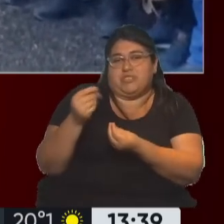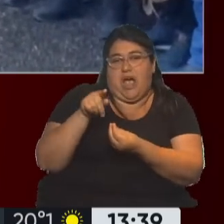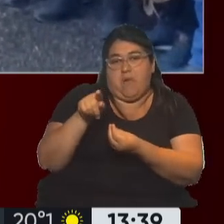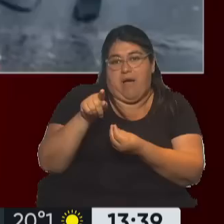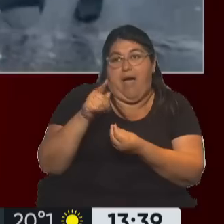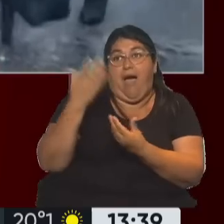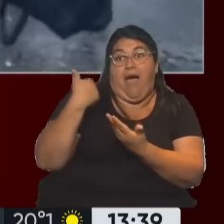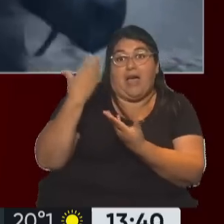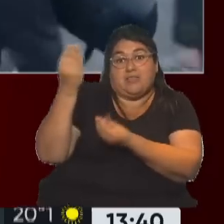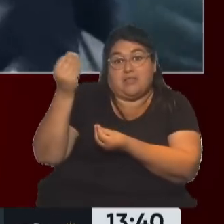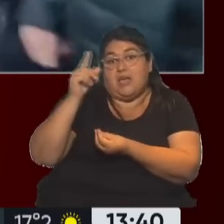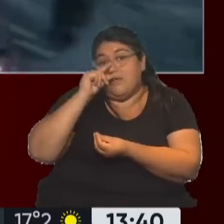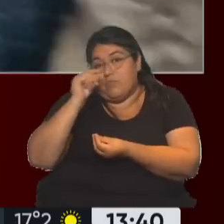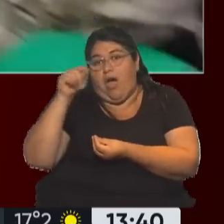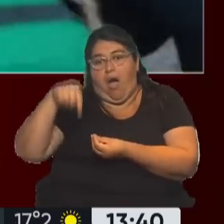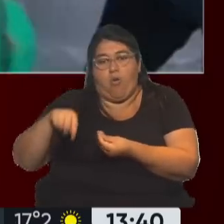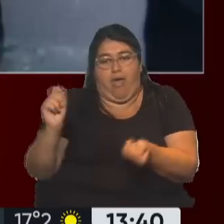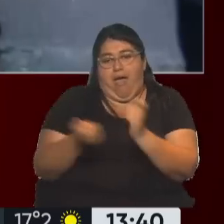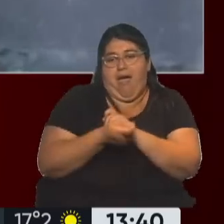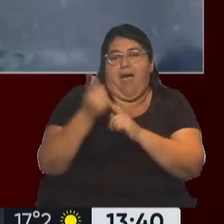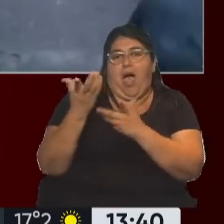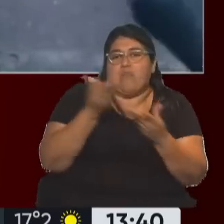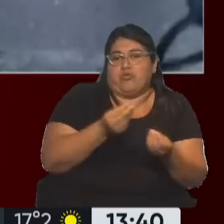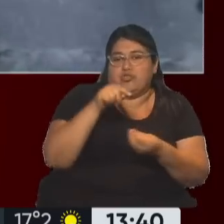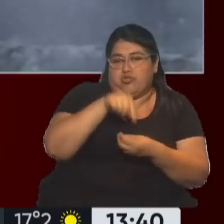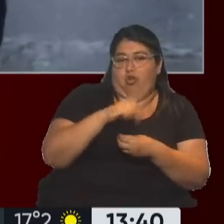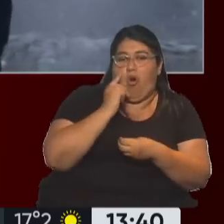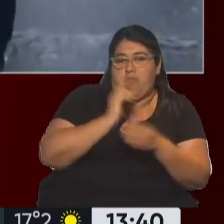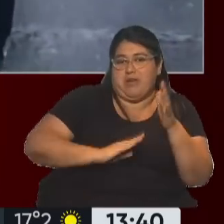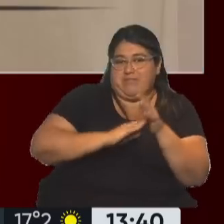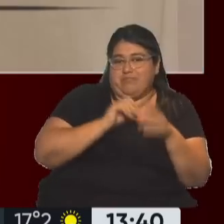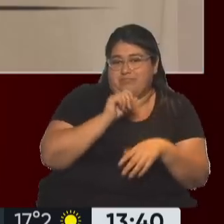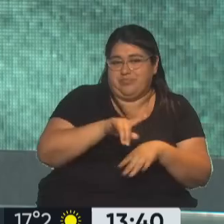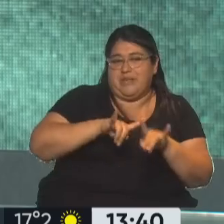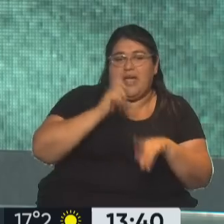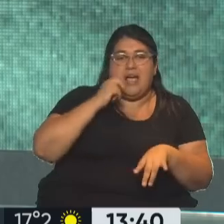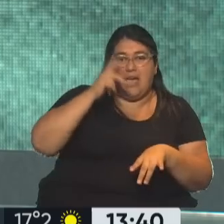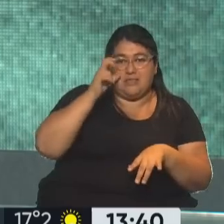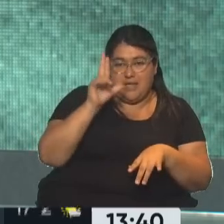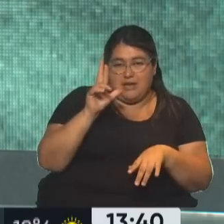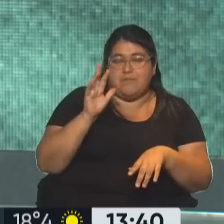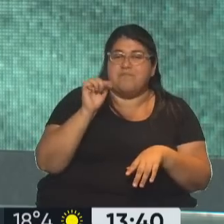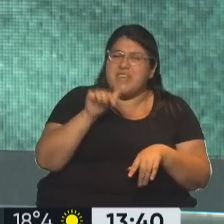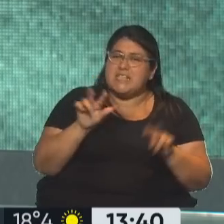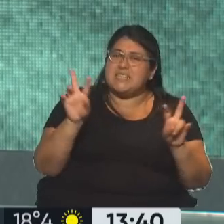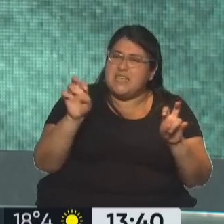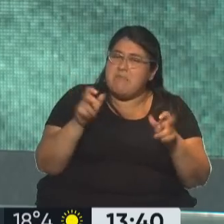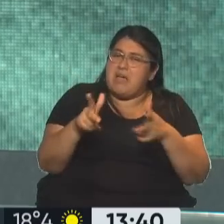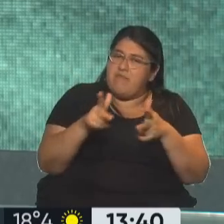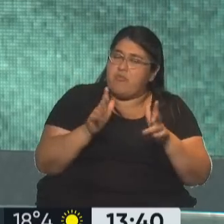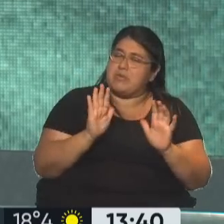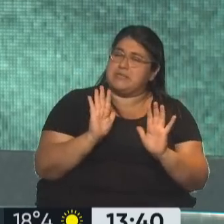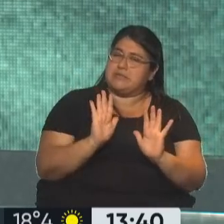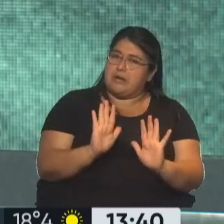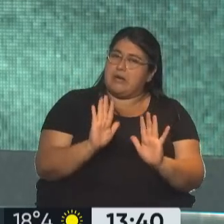Putin hacia la figura de Prigozhin como un eventual o posible sucesor. Bueno, tomemos con pinzas estas afirmaciones,